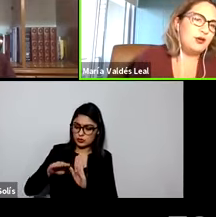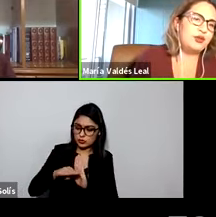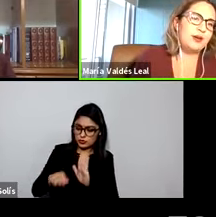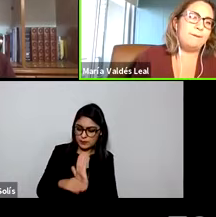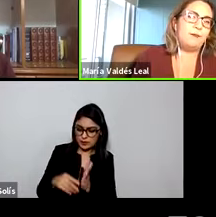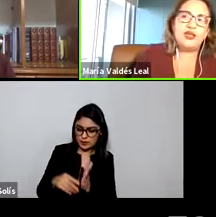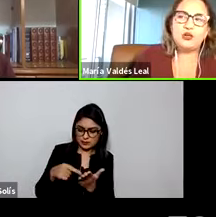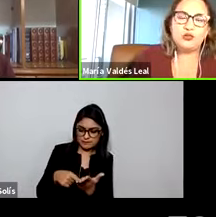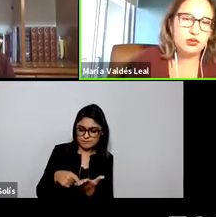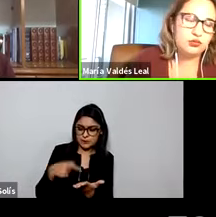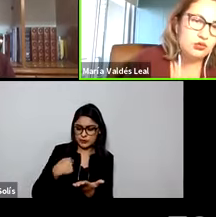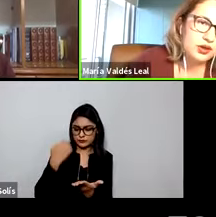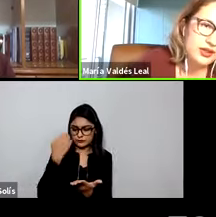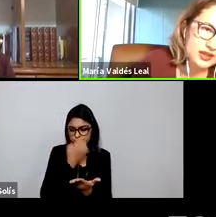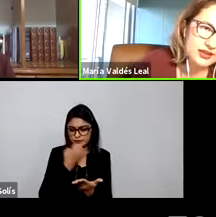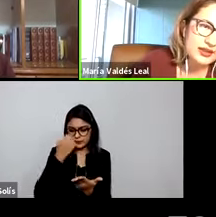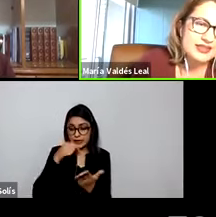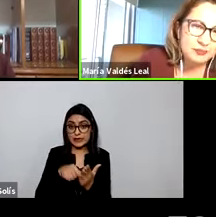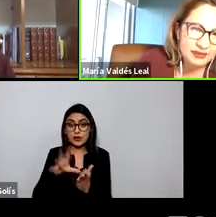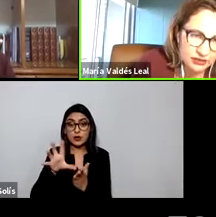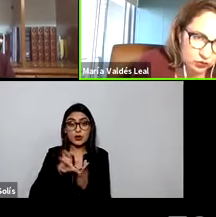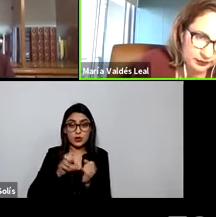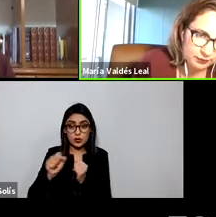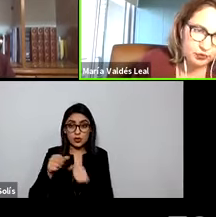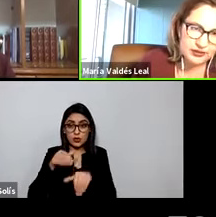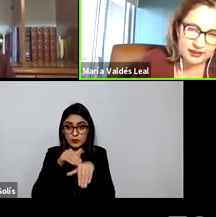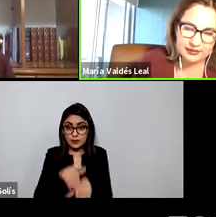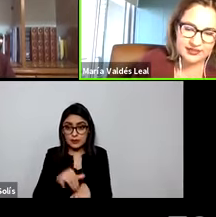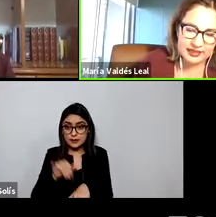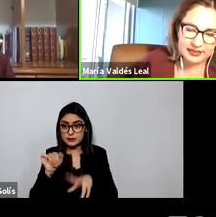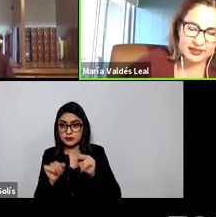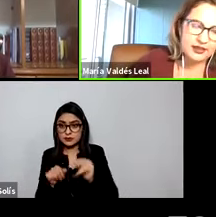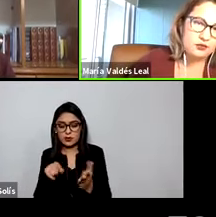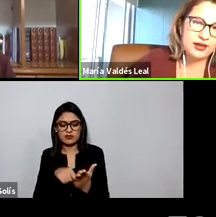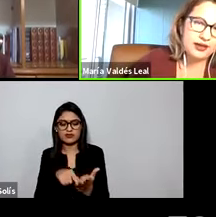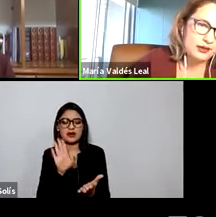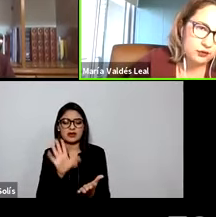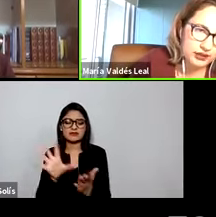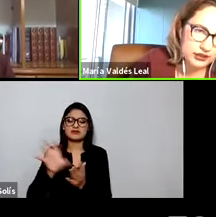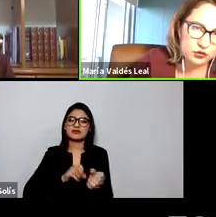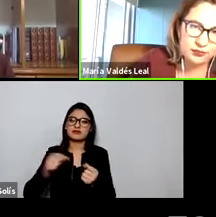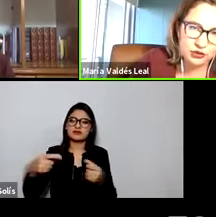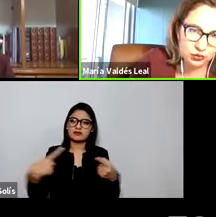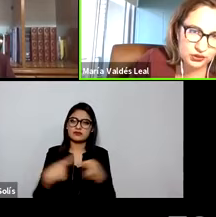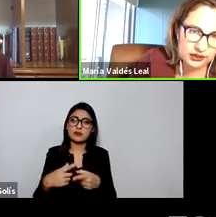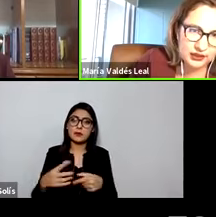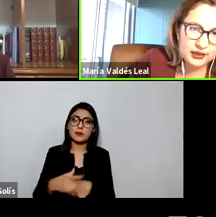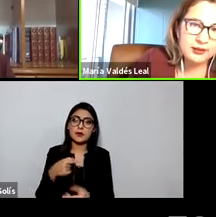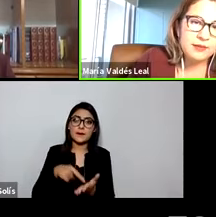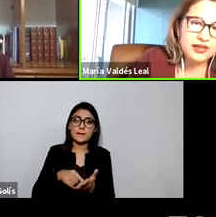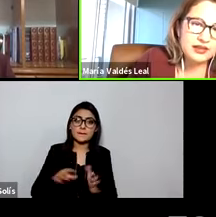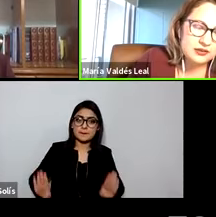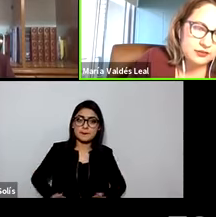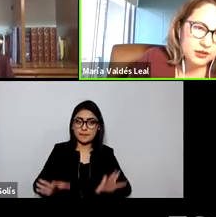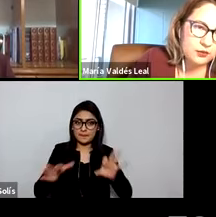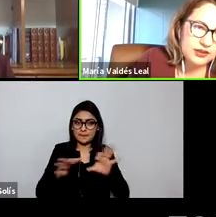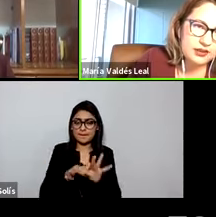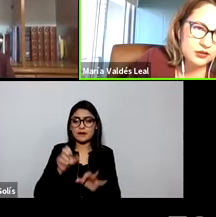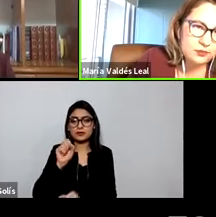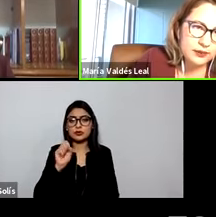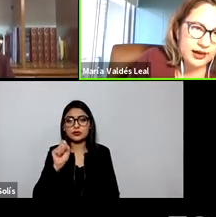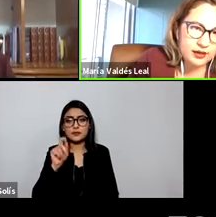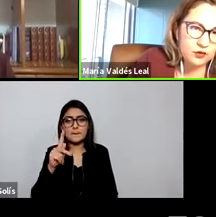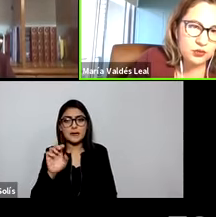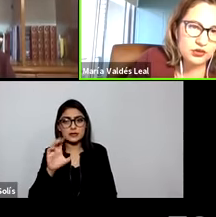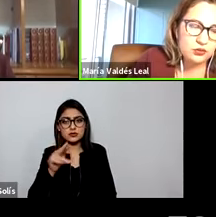Una norma cuya inconstitucionalidad se presume por estar basada en una categoría sospechosa, va a